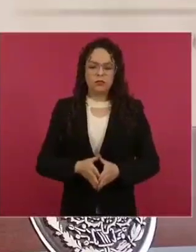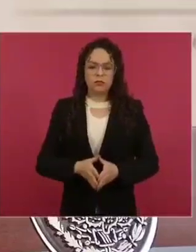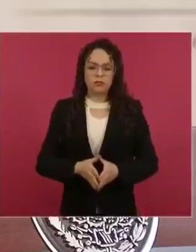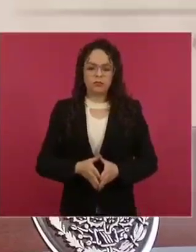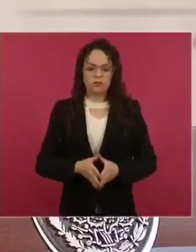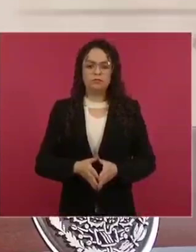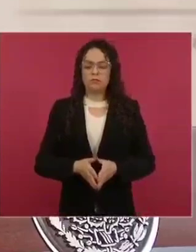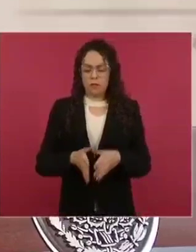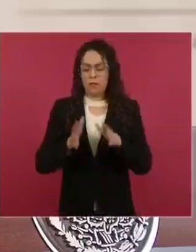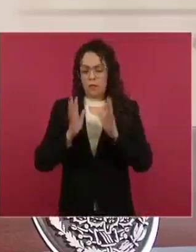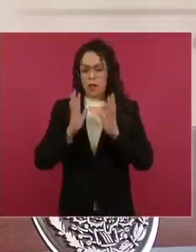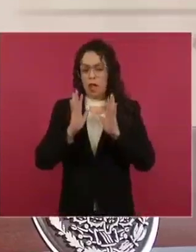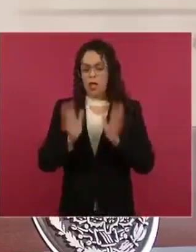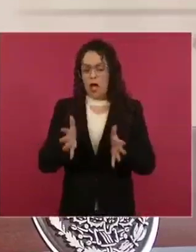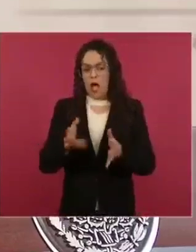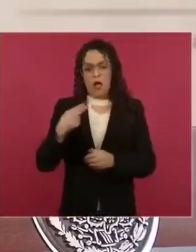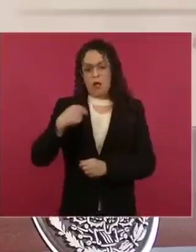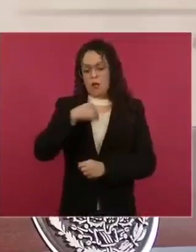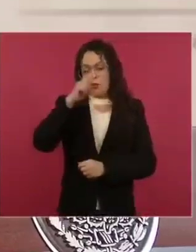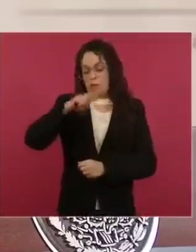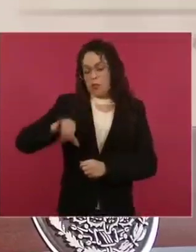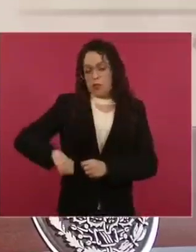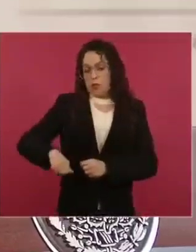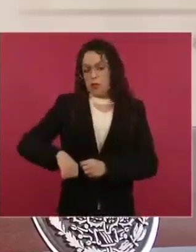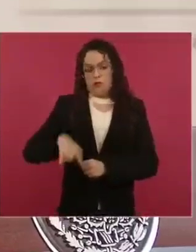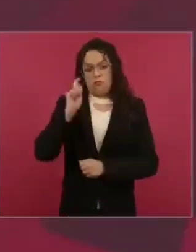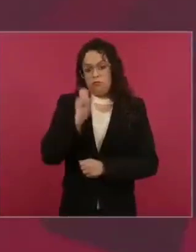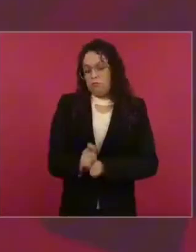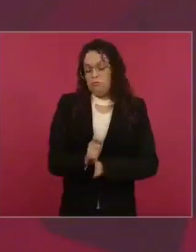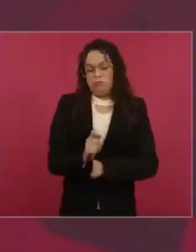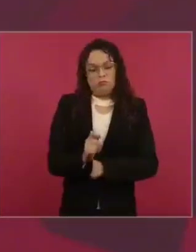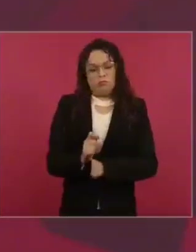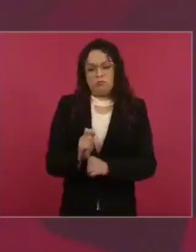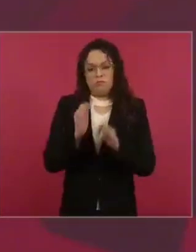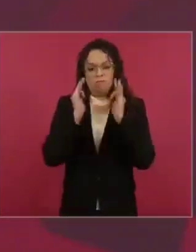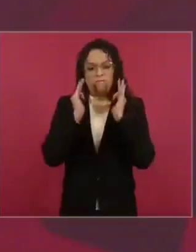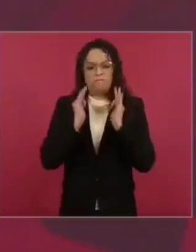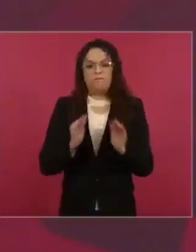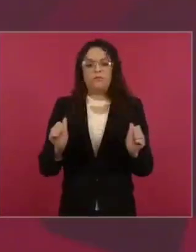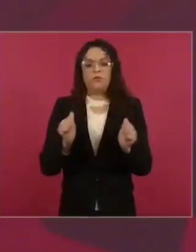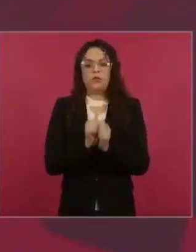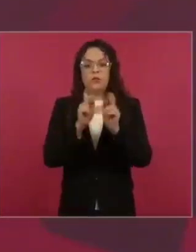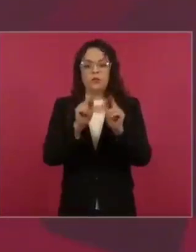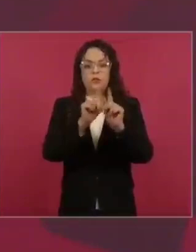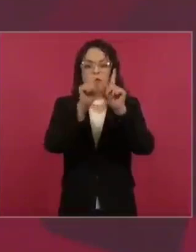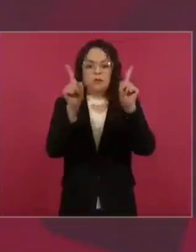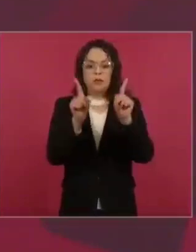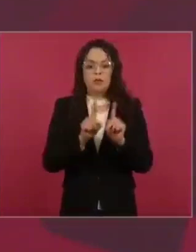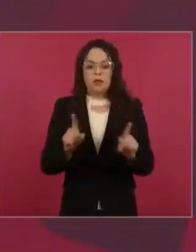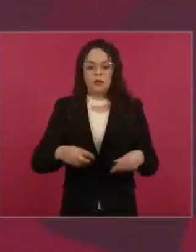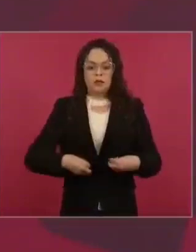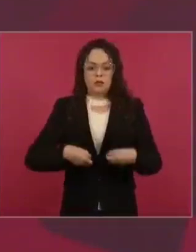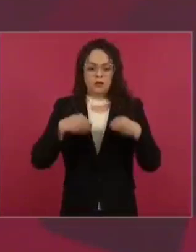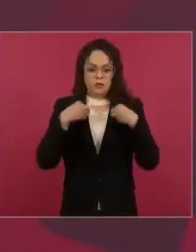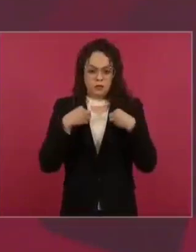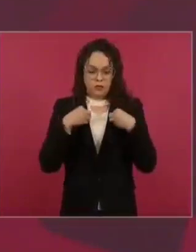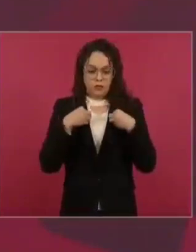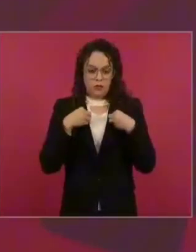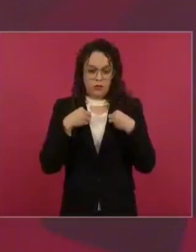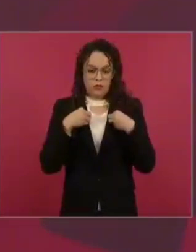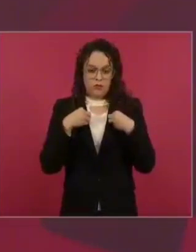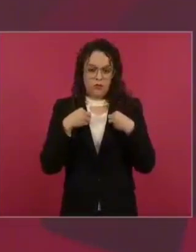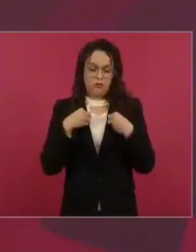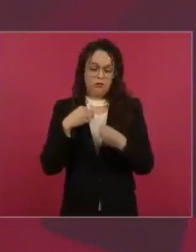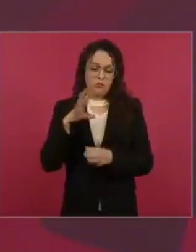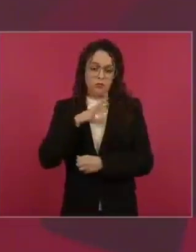esto apenas arranca, no pasa nada, que vamos a alcanzar, que antes nos llevaba 50 puntos y ahorita nos lleva 18. O sea, el chiste es que ellos